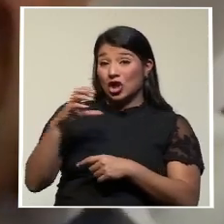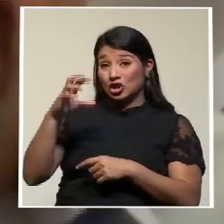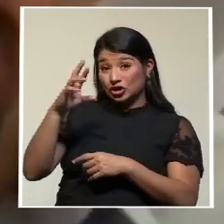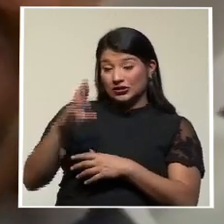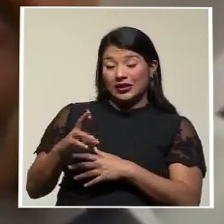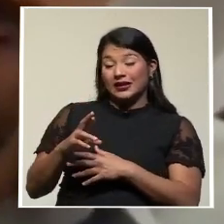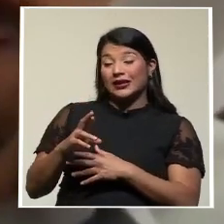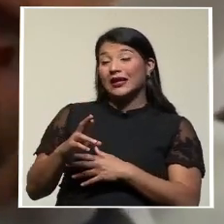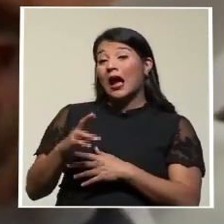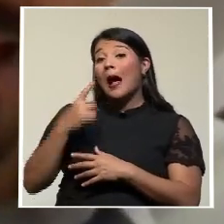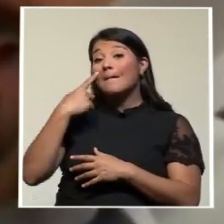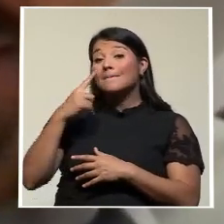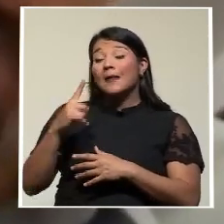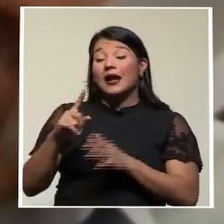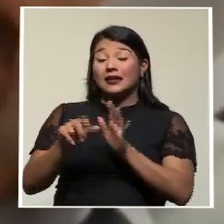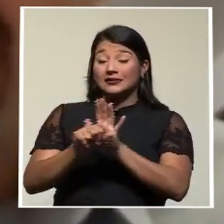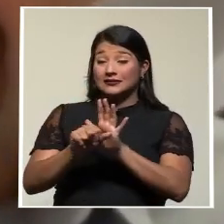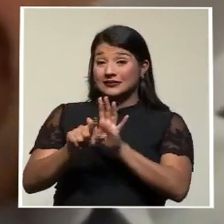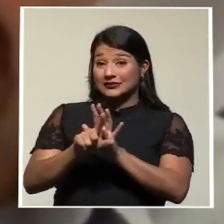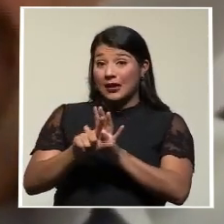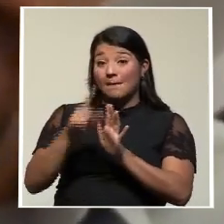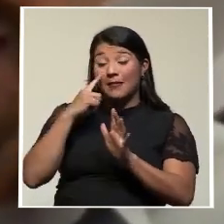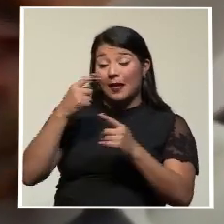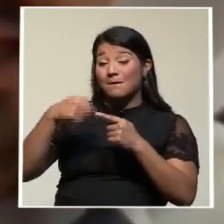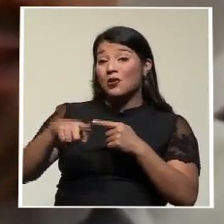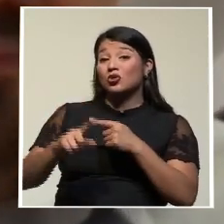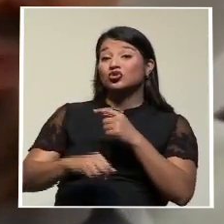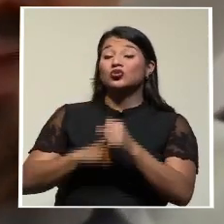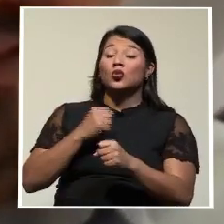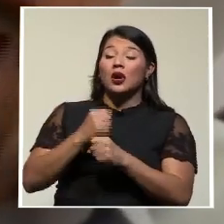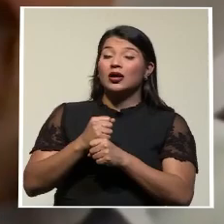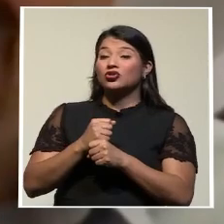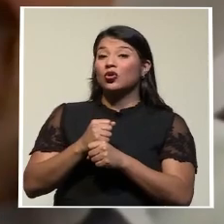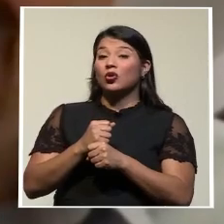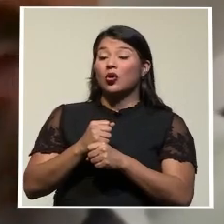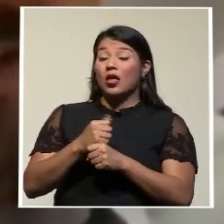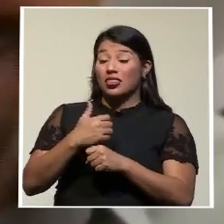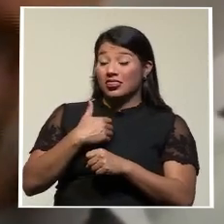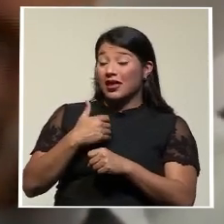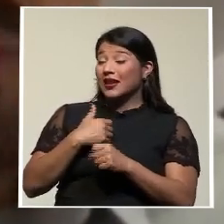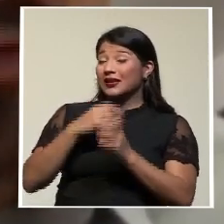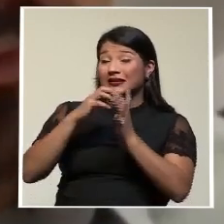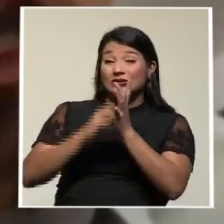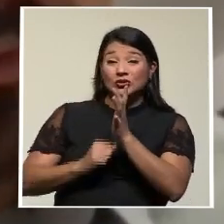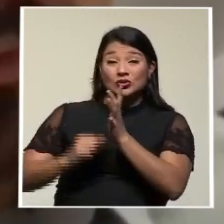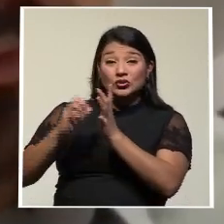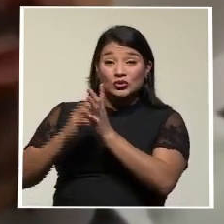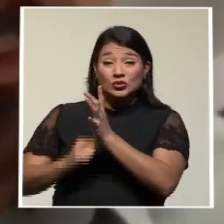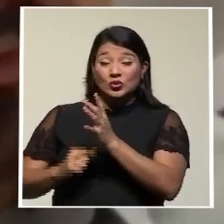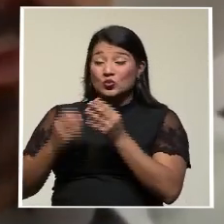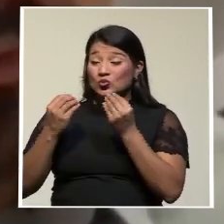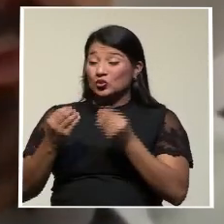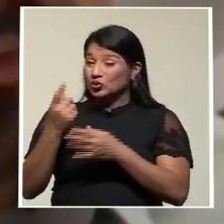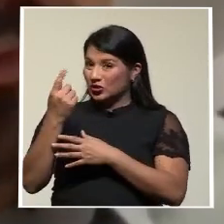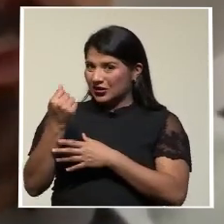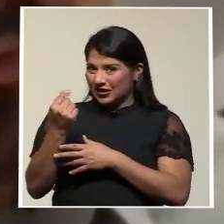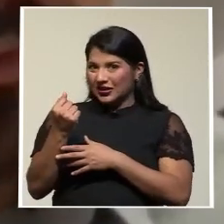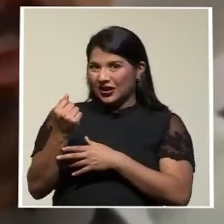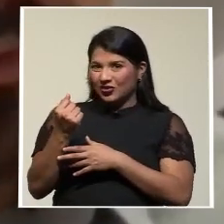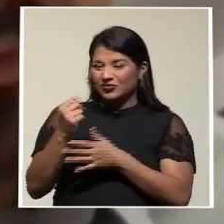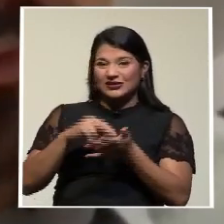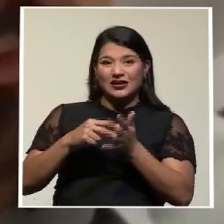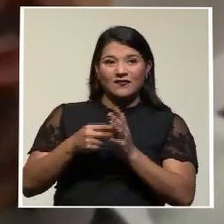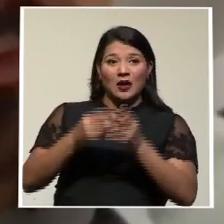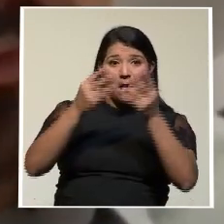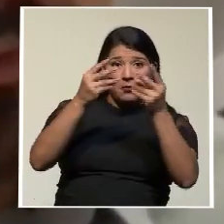Poder Ejecutivo a la Asamblea Legislativa para el próximo año trae recortes muy fuertes, recortes,